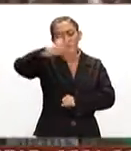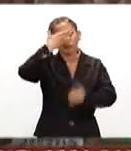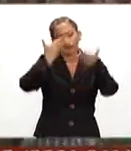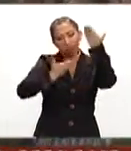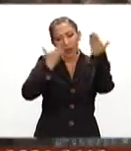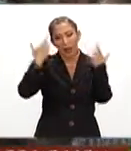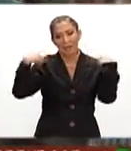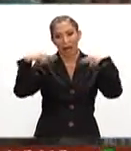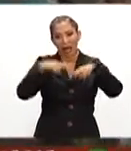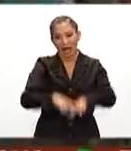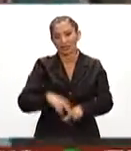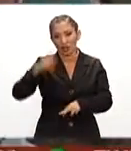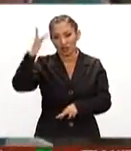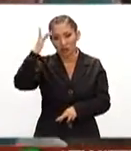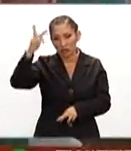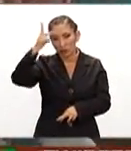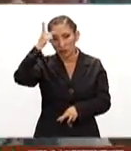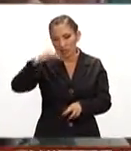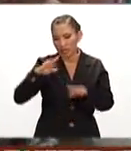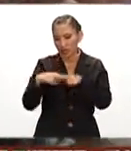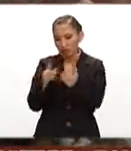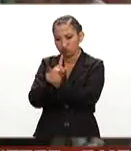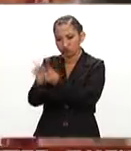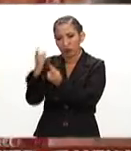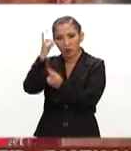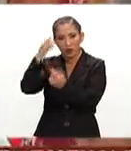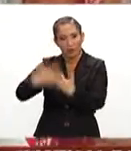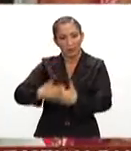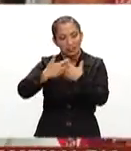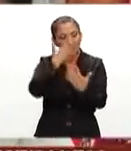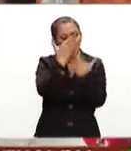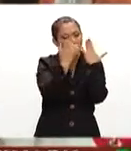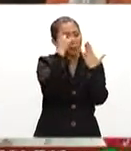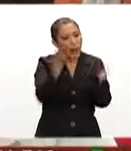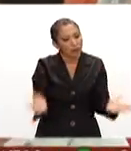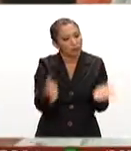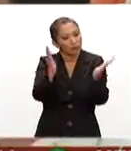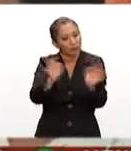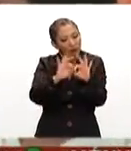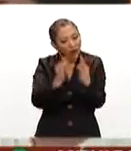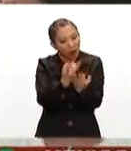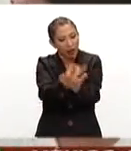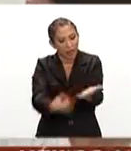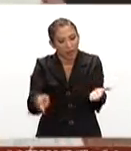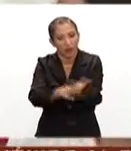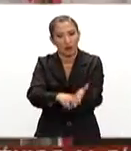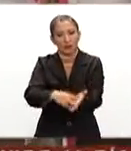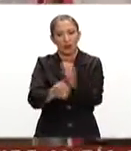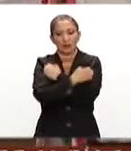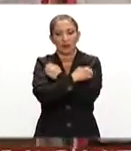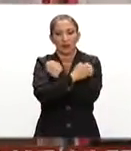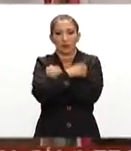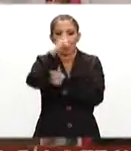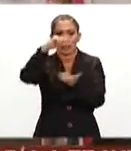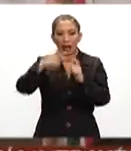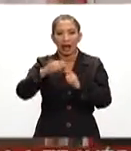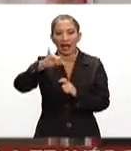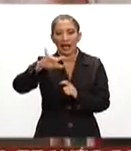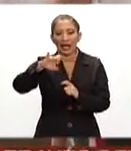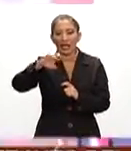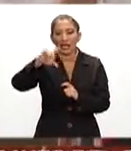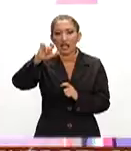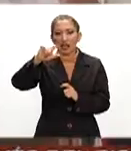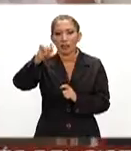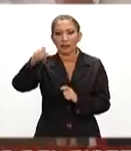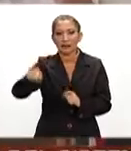Profesionalización Docente del Magisterio Potosino y se reunió con empresarios y estudiantes para impulsar el modelo dual en el estado. Para México al Día, Jacqueline